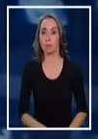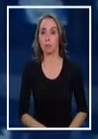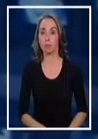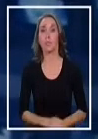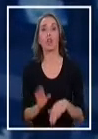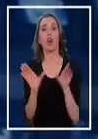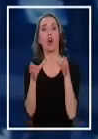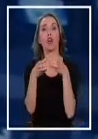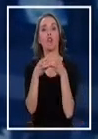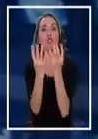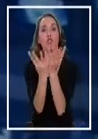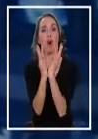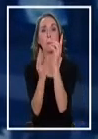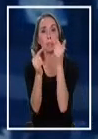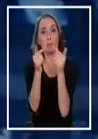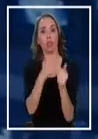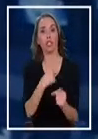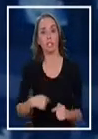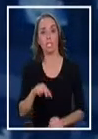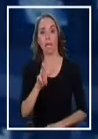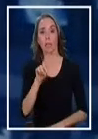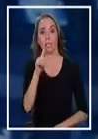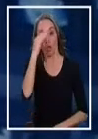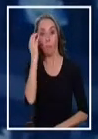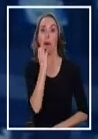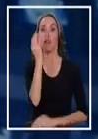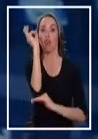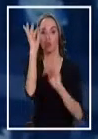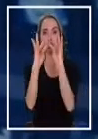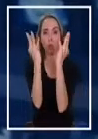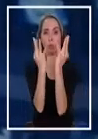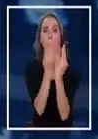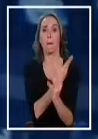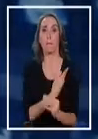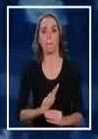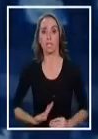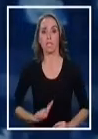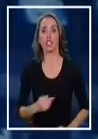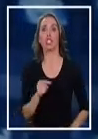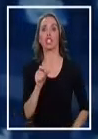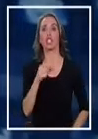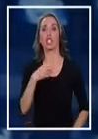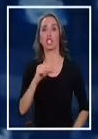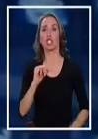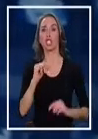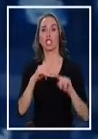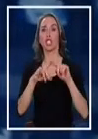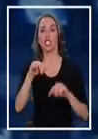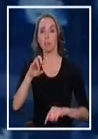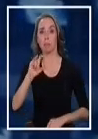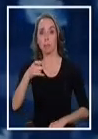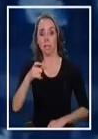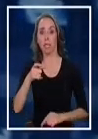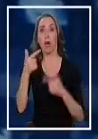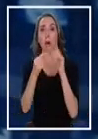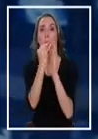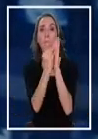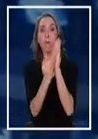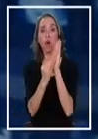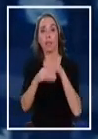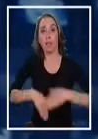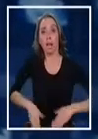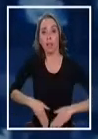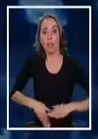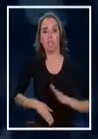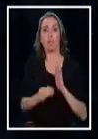El Comité Político de China se reunió este 31 de mayo, donde el presidente Xi Jinping aprobó la decisión de mejorar la política de